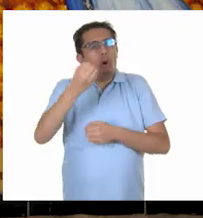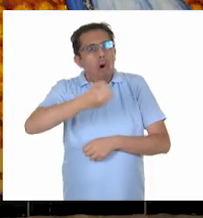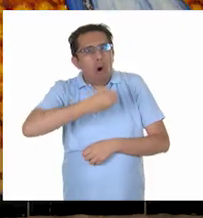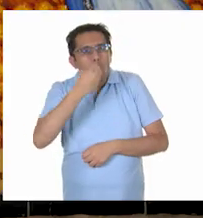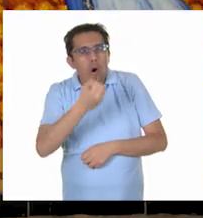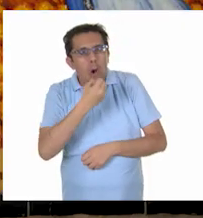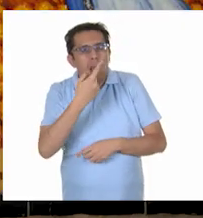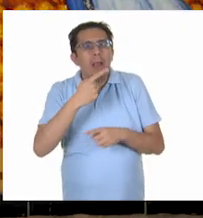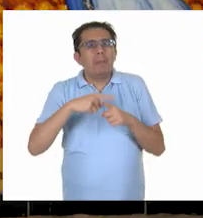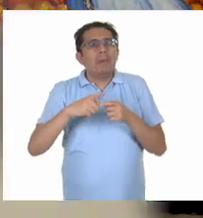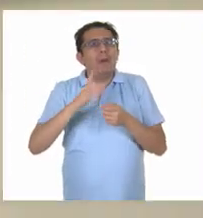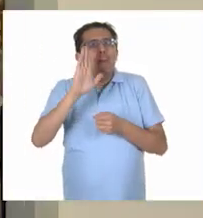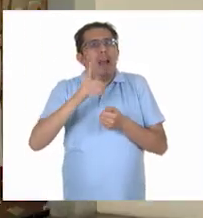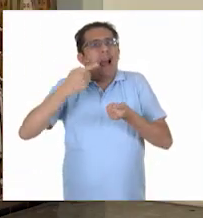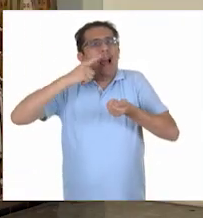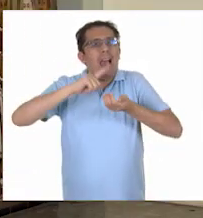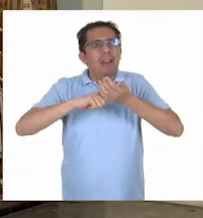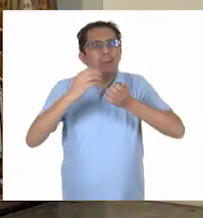olor a cempasúchil.